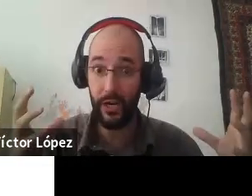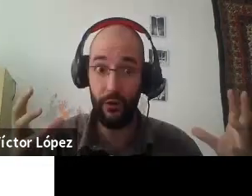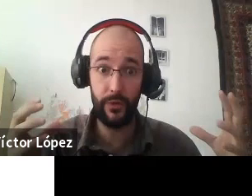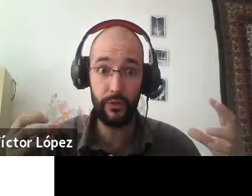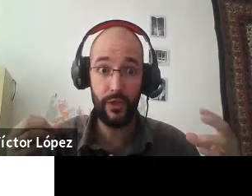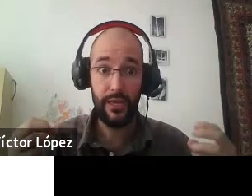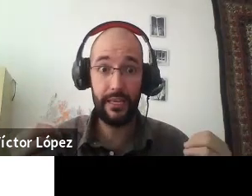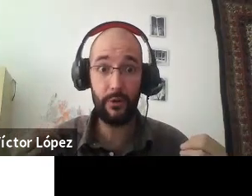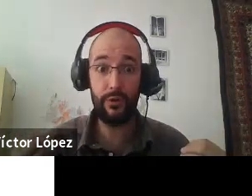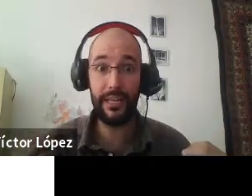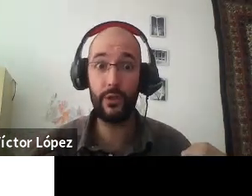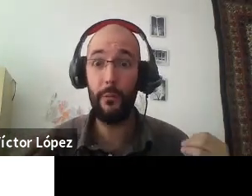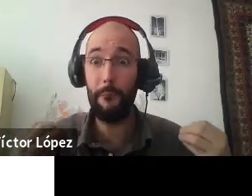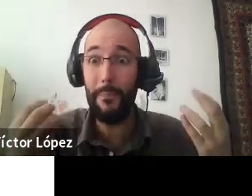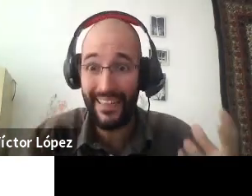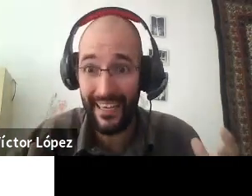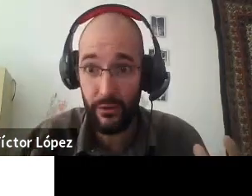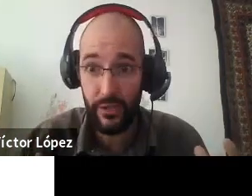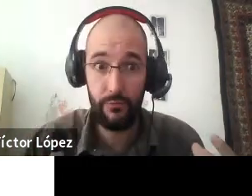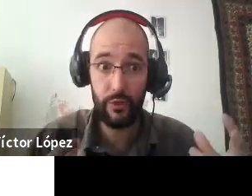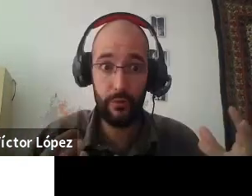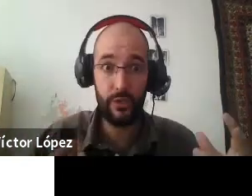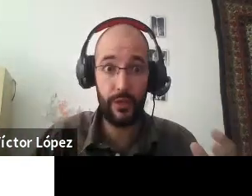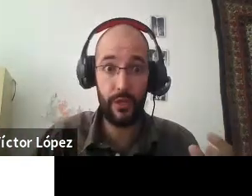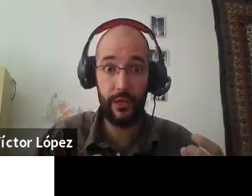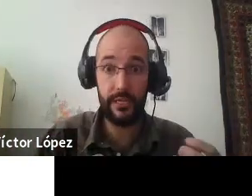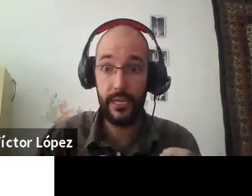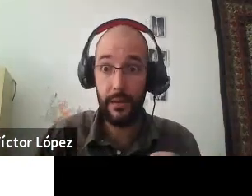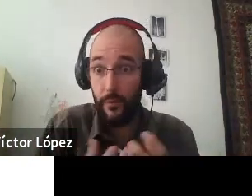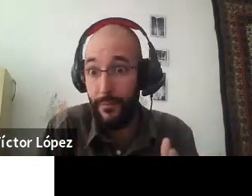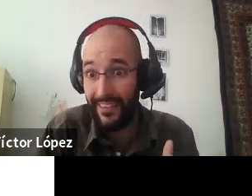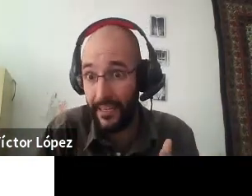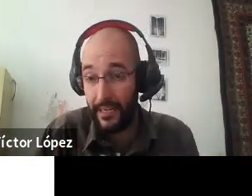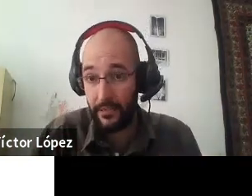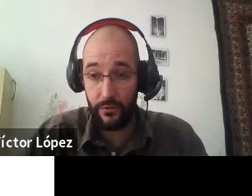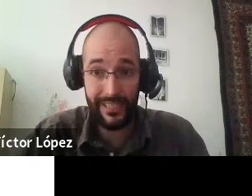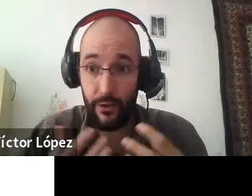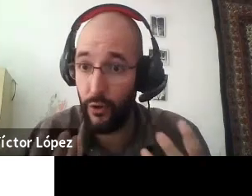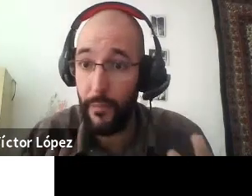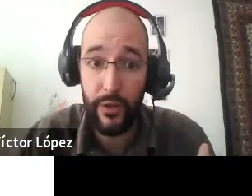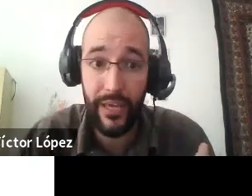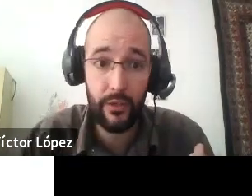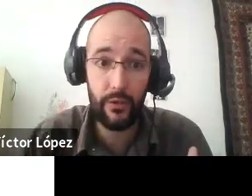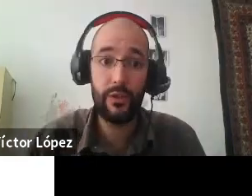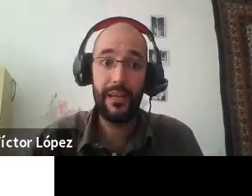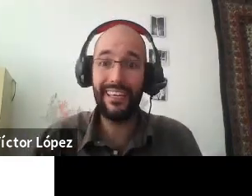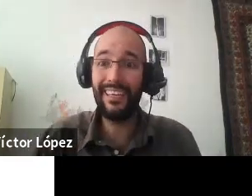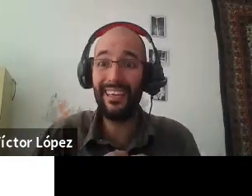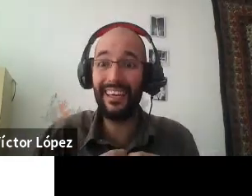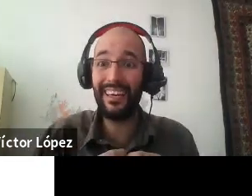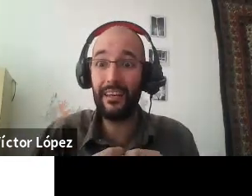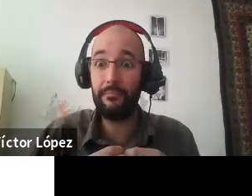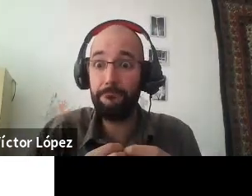realidad de los alumnos y, por lo tanto, plantear a los alumnos pues, situaciones problemáticas, ¿no? Desarrollo de proyectos